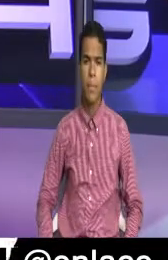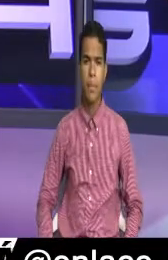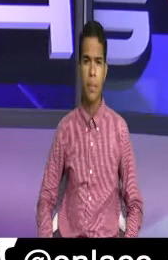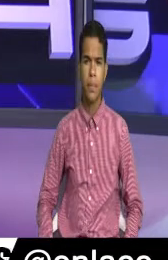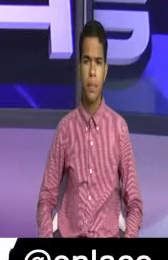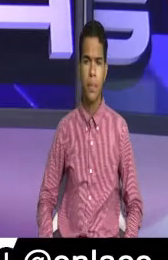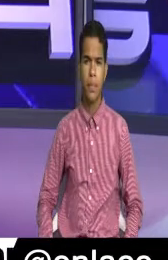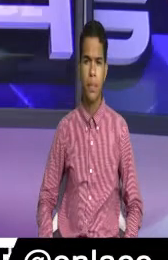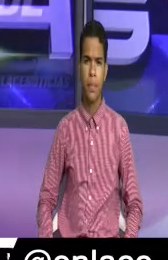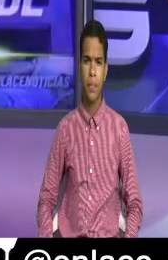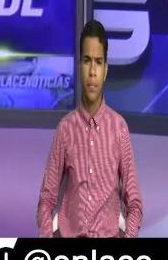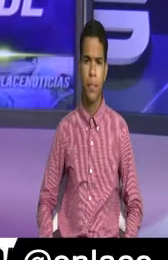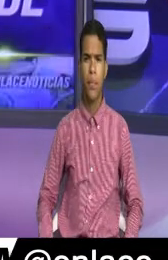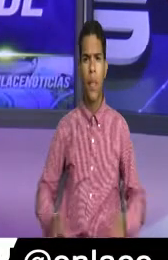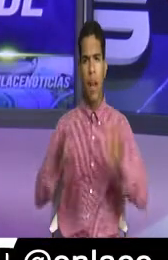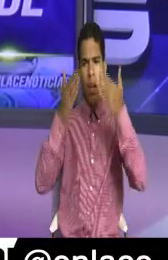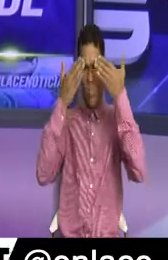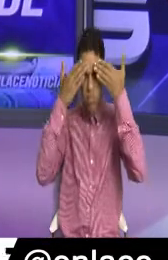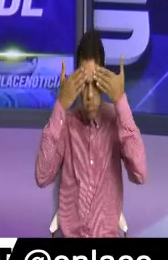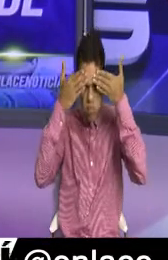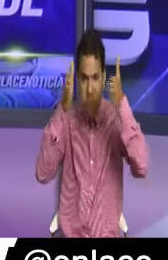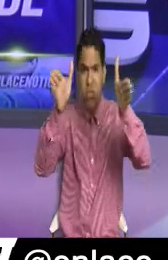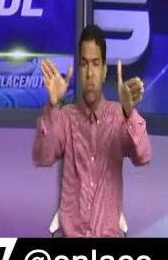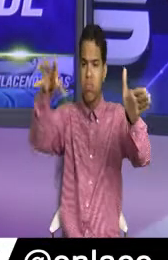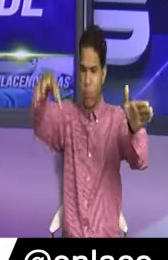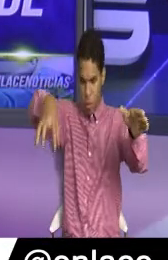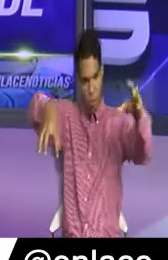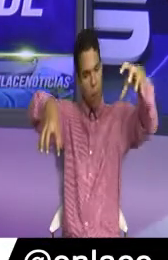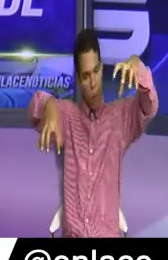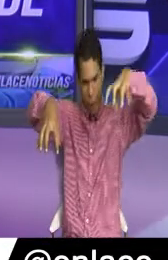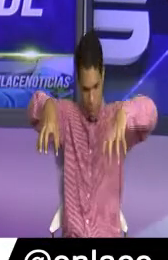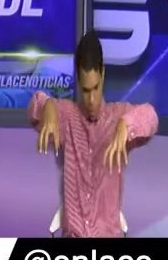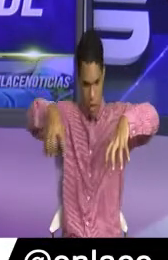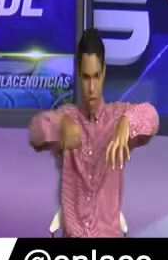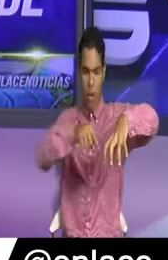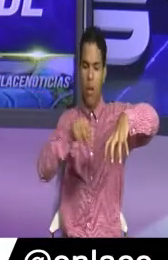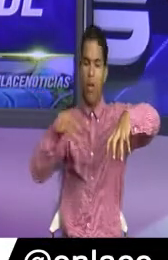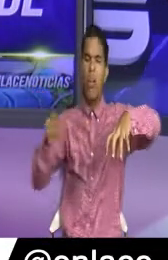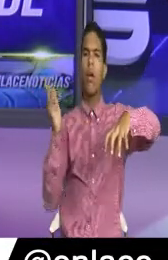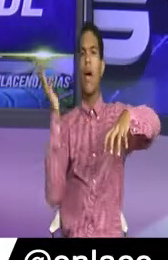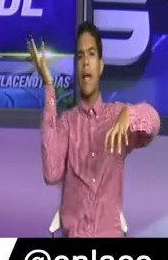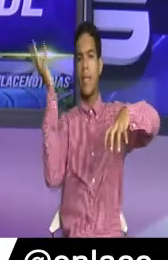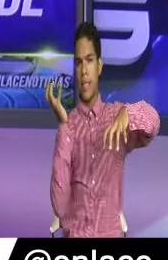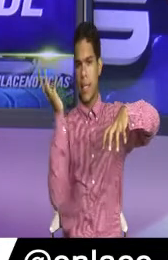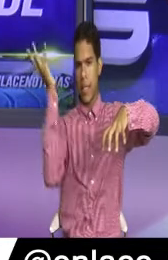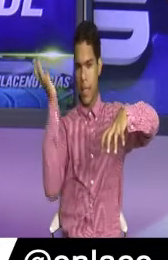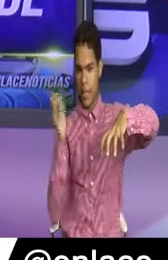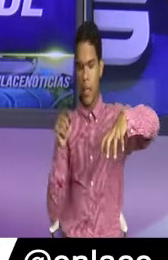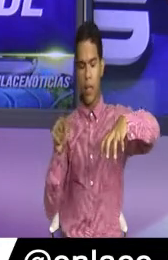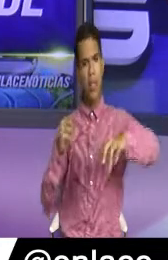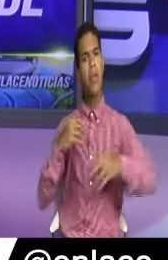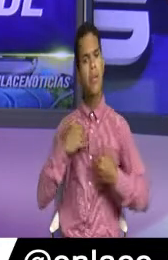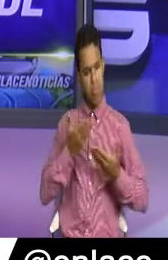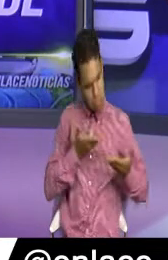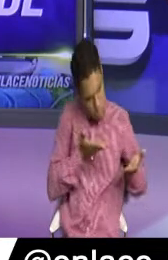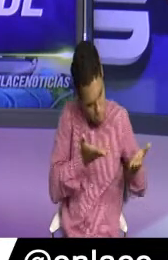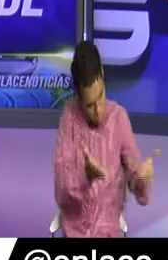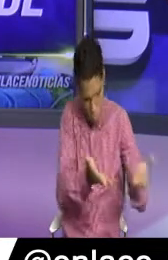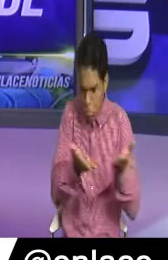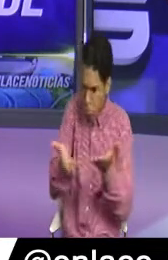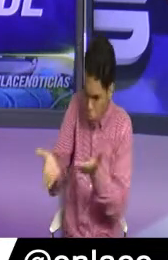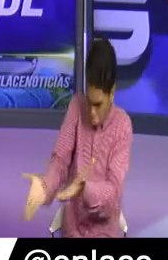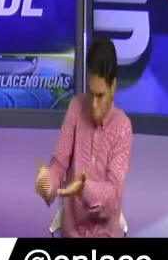Se inauguraron las 2 sedes de los pensionados oficiales del municipio. Ahora este gremio tiene un espacio digno para el desarrollo de sus